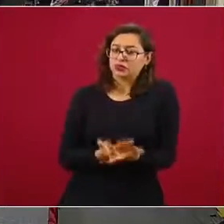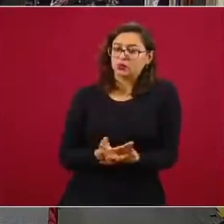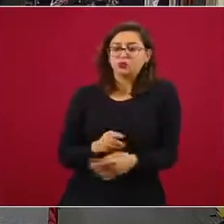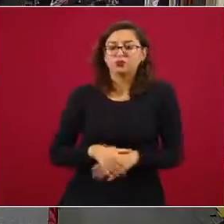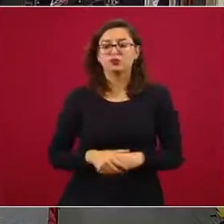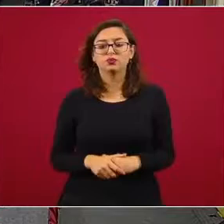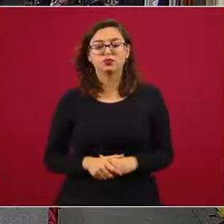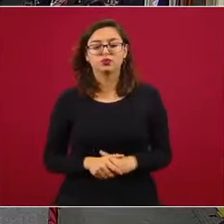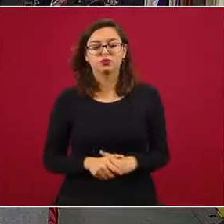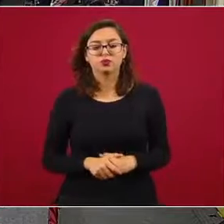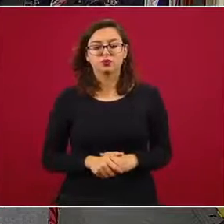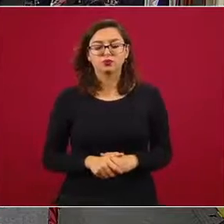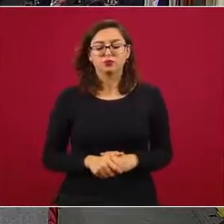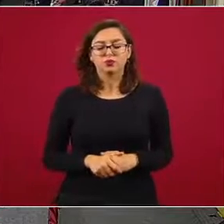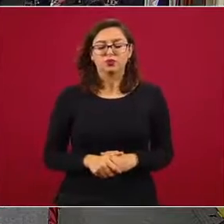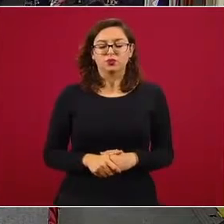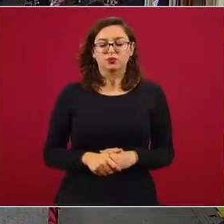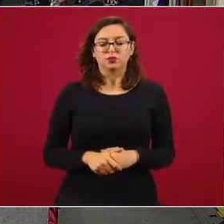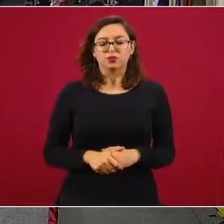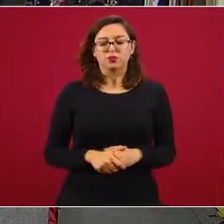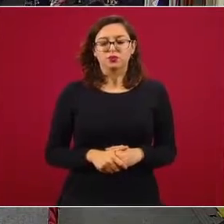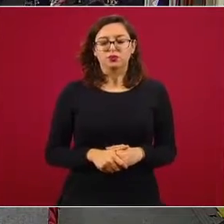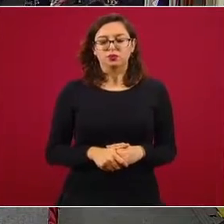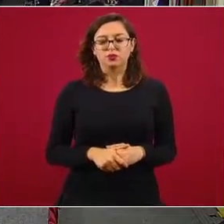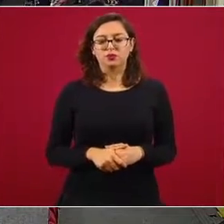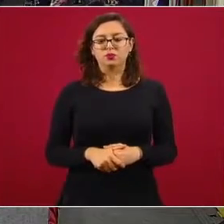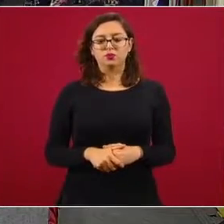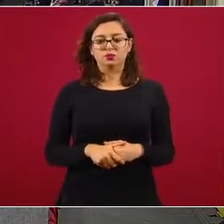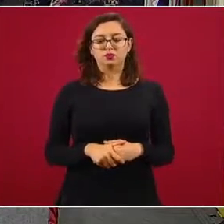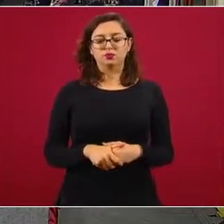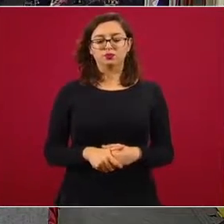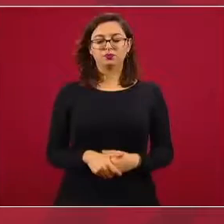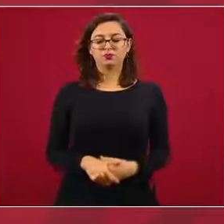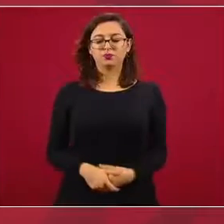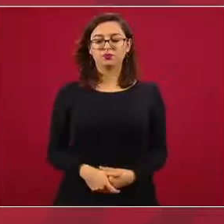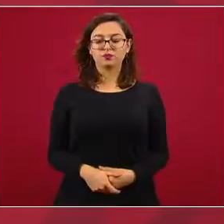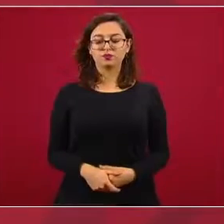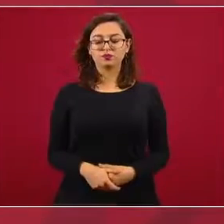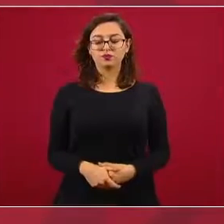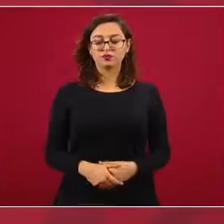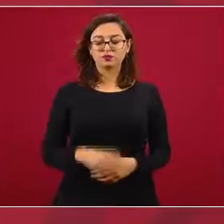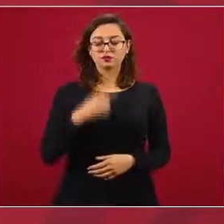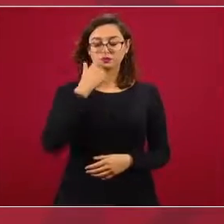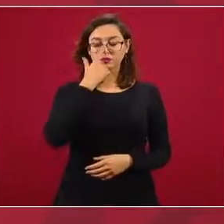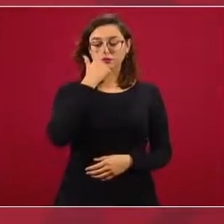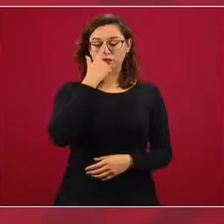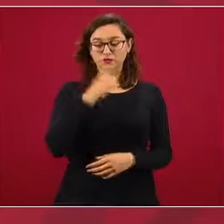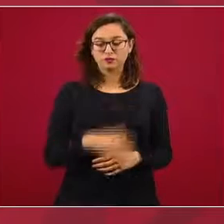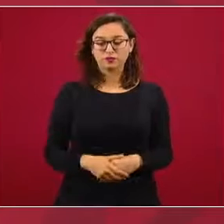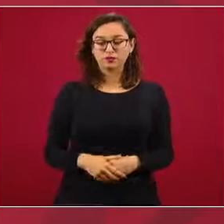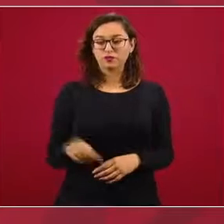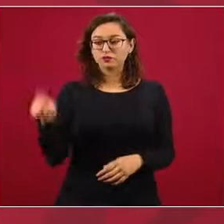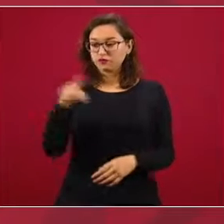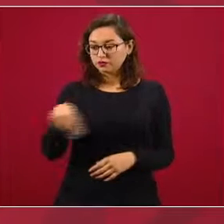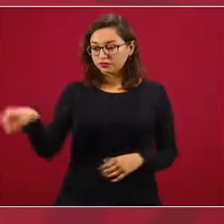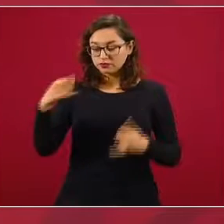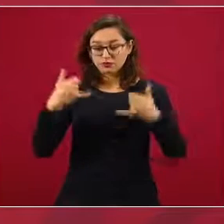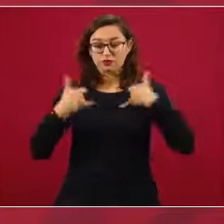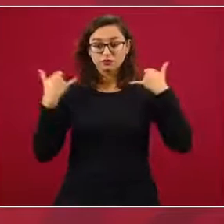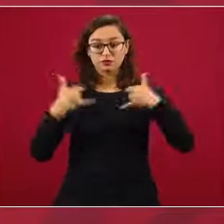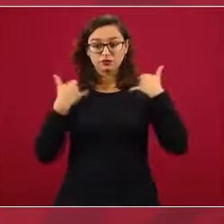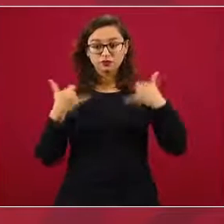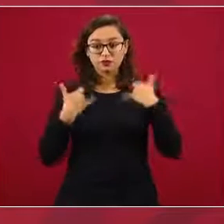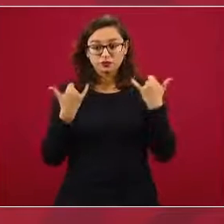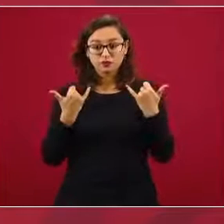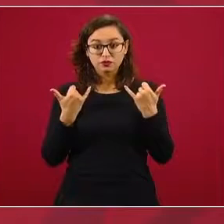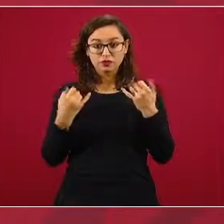Sí, bueno, acerca de la demanda de los jóvenes sobre que sea gratuita la educación, pues